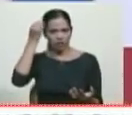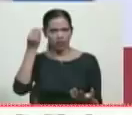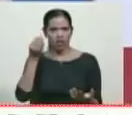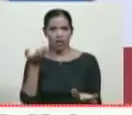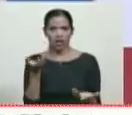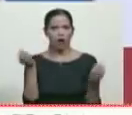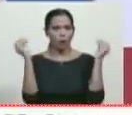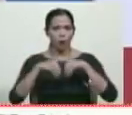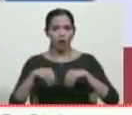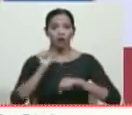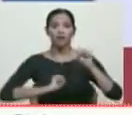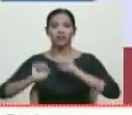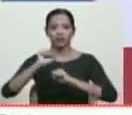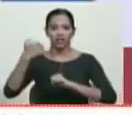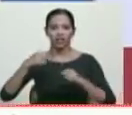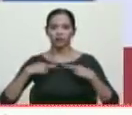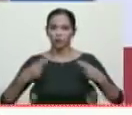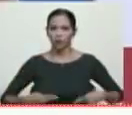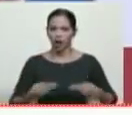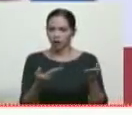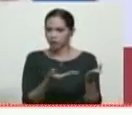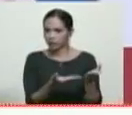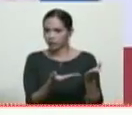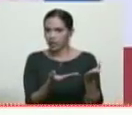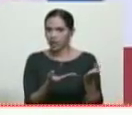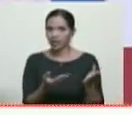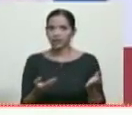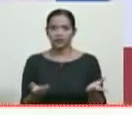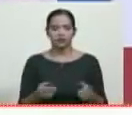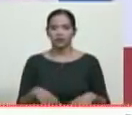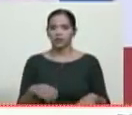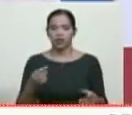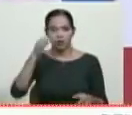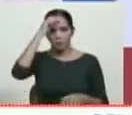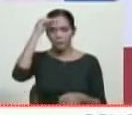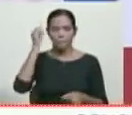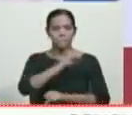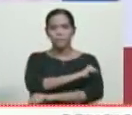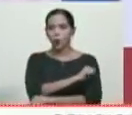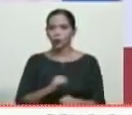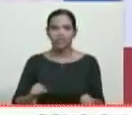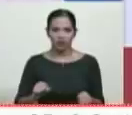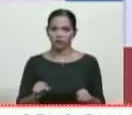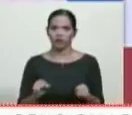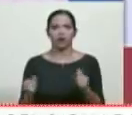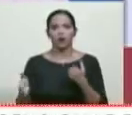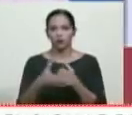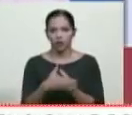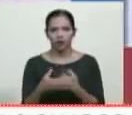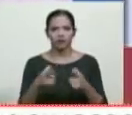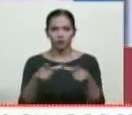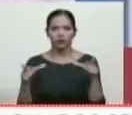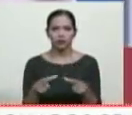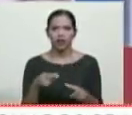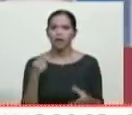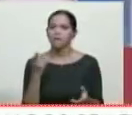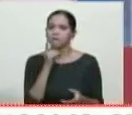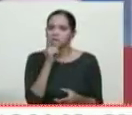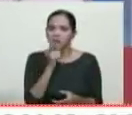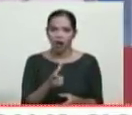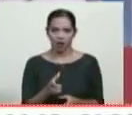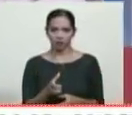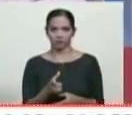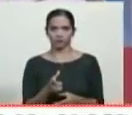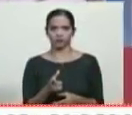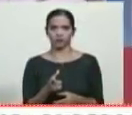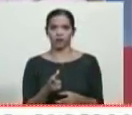eso. Sería el colmo que ocultara esa situación gravísima. Ahora, lo que no